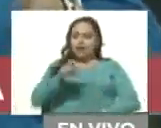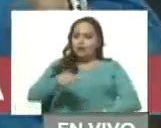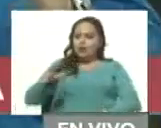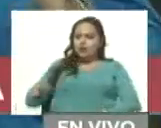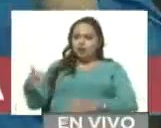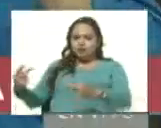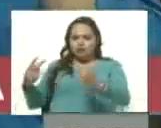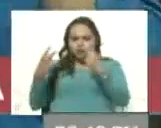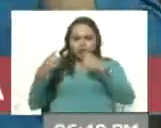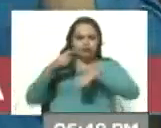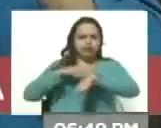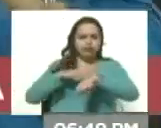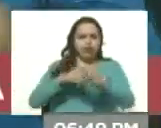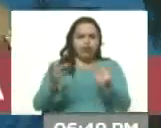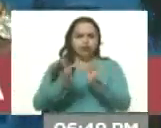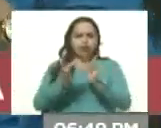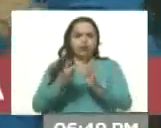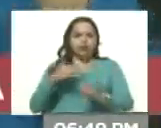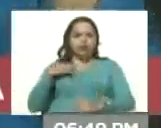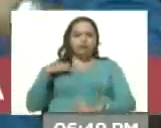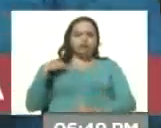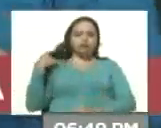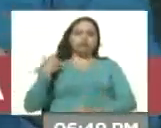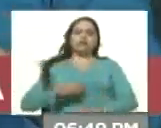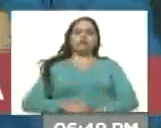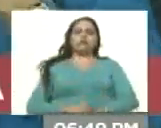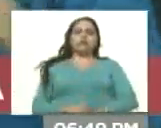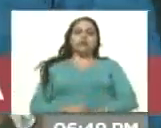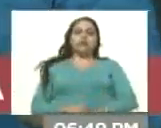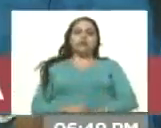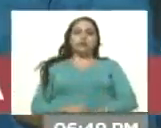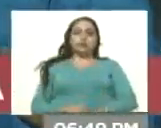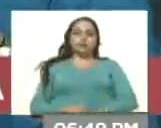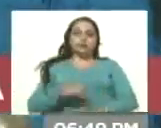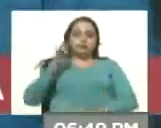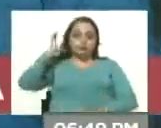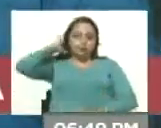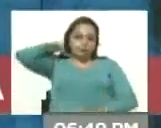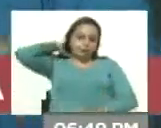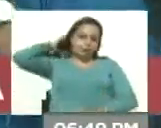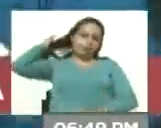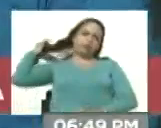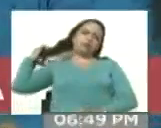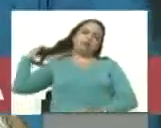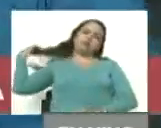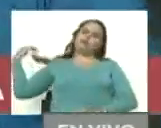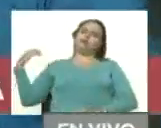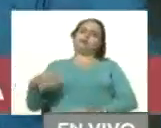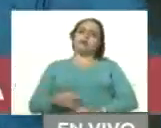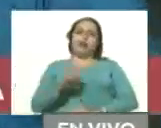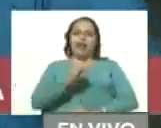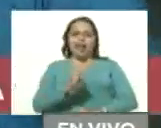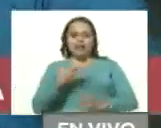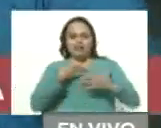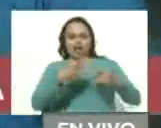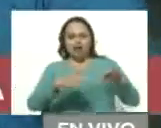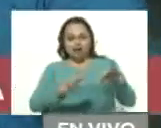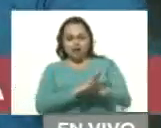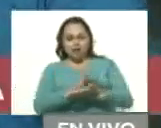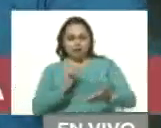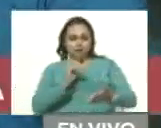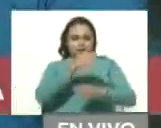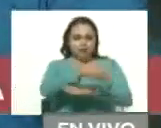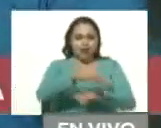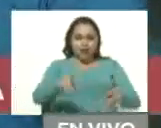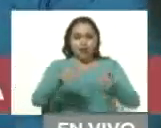sintonizando a esta hora y que quizás están interesadas en bajar a la guaira del congreso nacional de historia cuáles son los lugares en los cuales van a estar